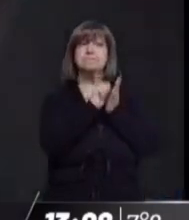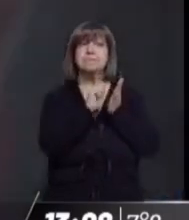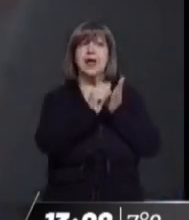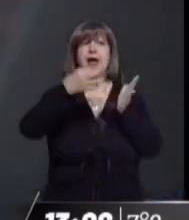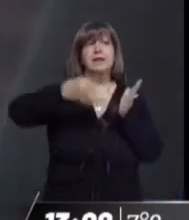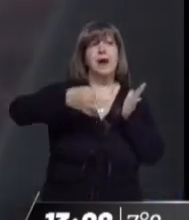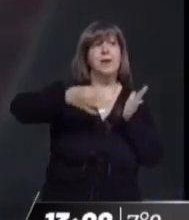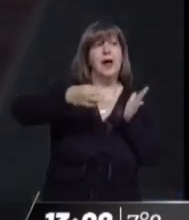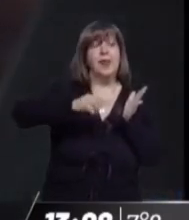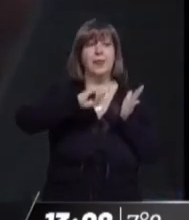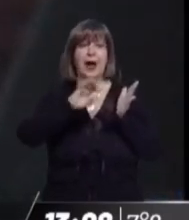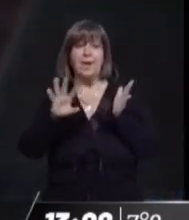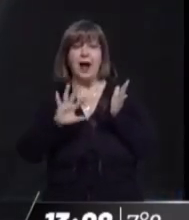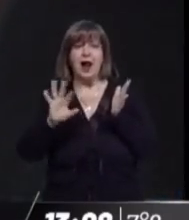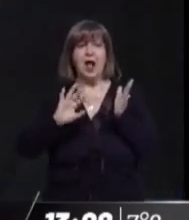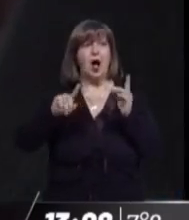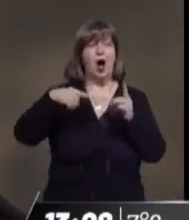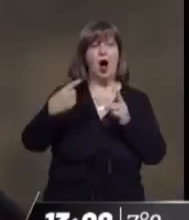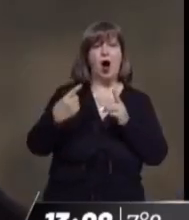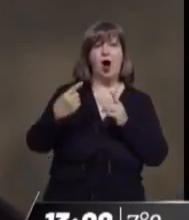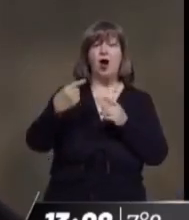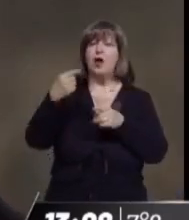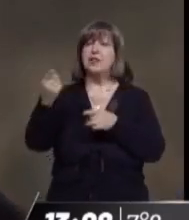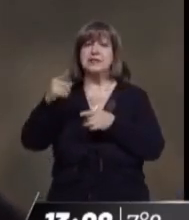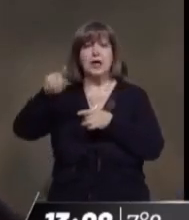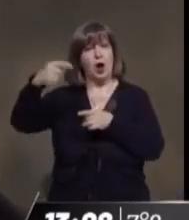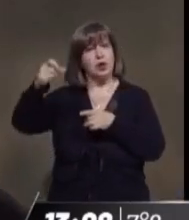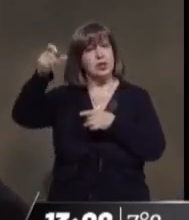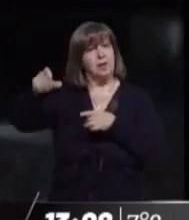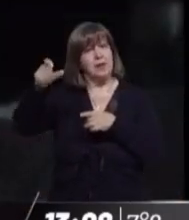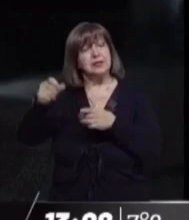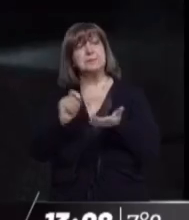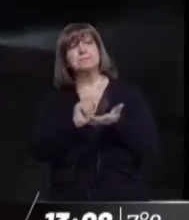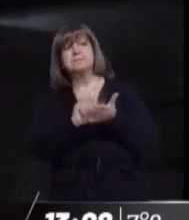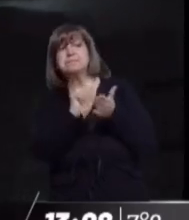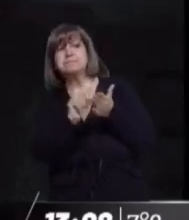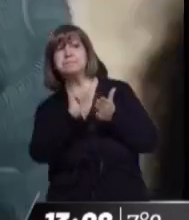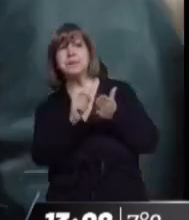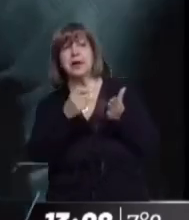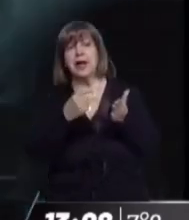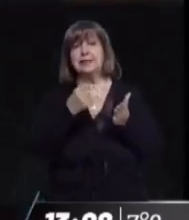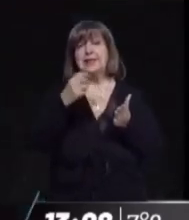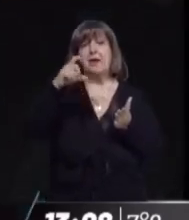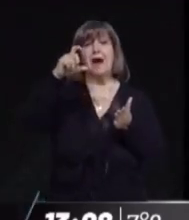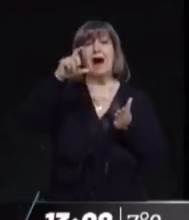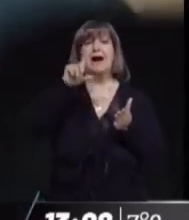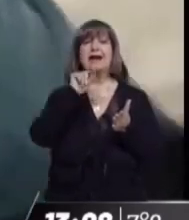de estar en el Premio de la Crítica, donde están los críticos de cine más importantes del mundo,